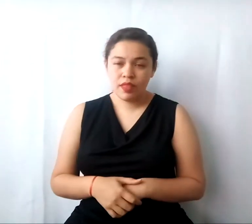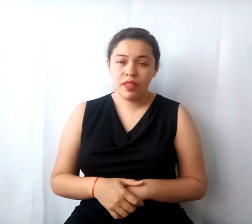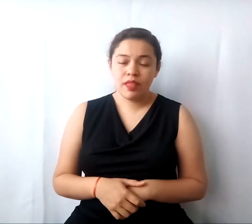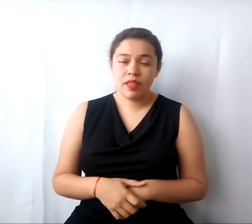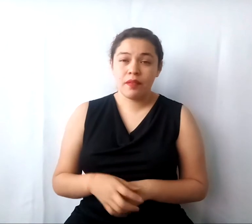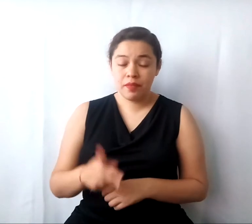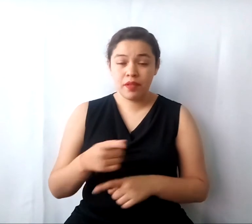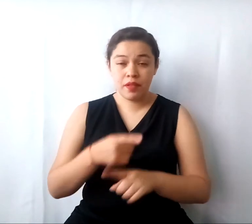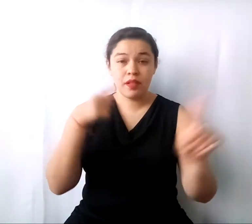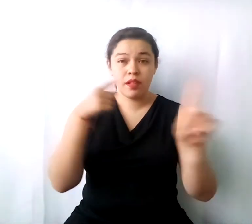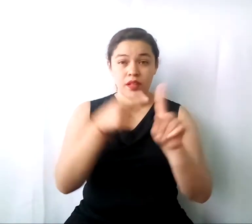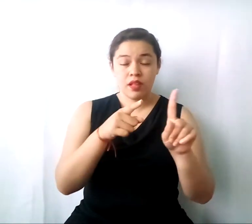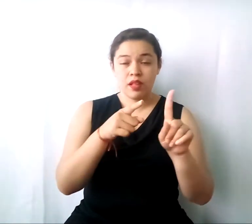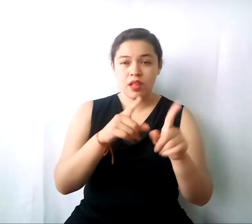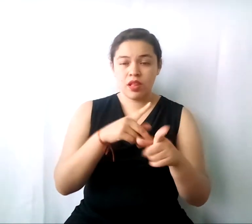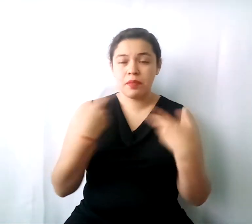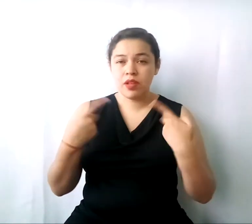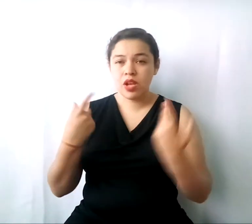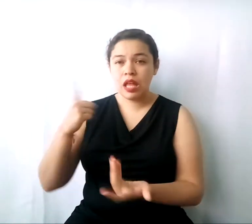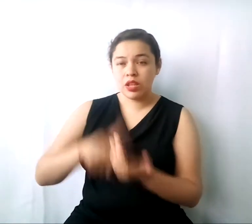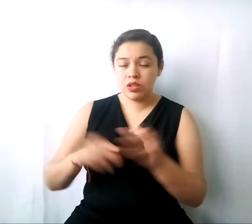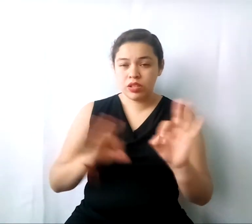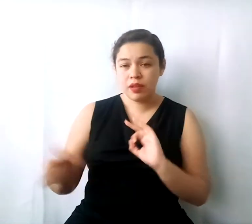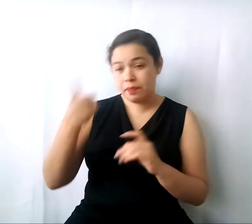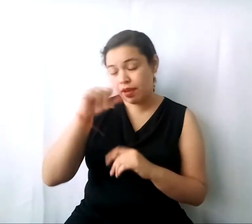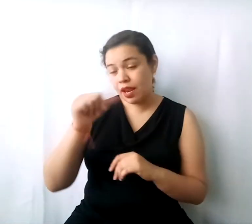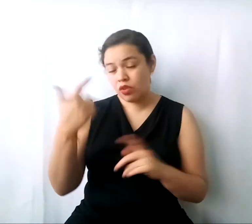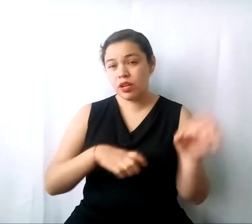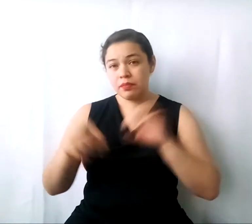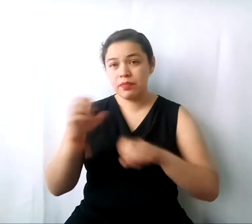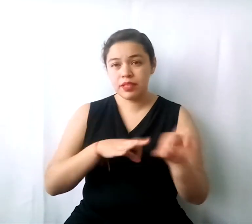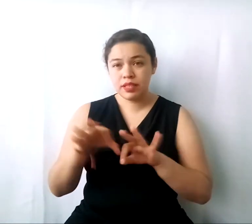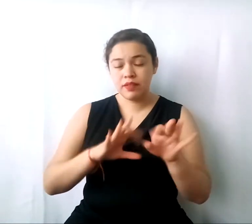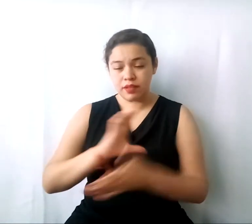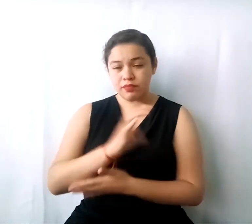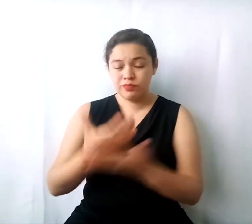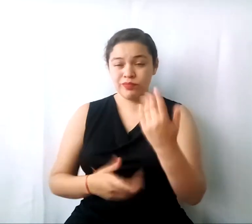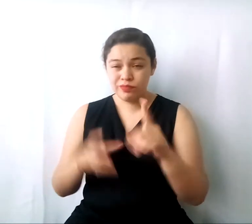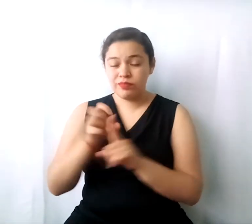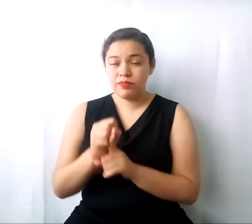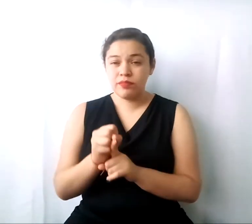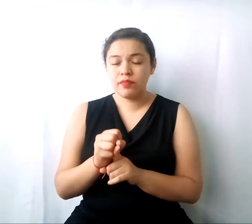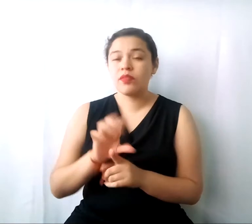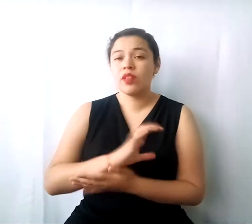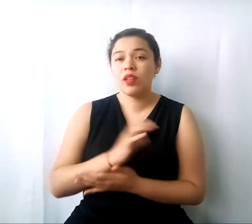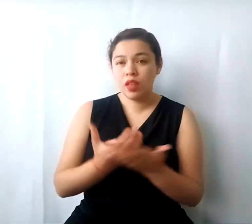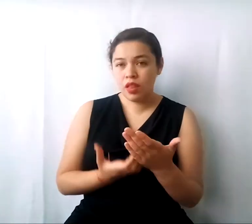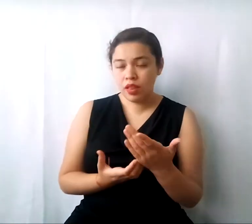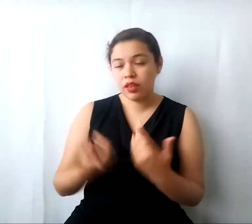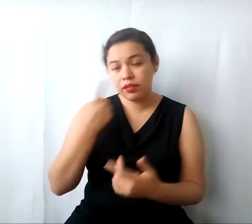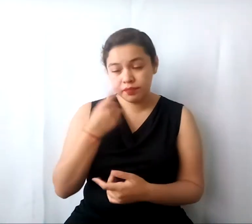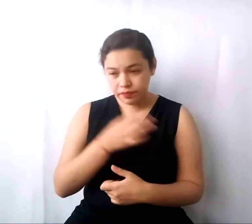objeto del contrato es subcontratación de personal, o que el objeto del contrato diga otra cosa, pero se advierta que